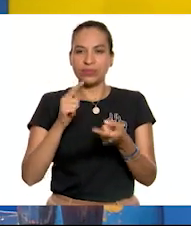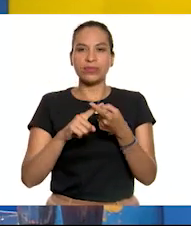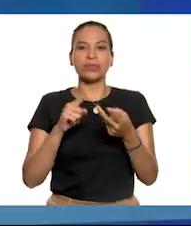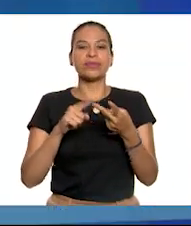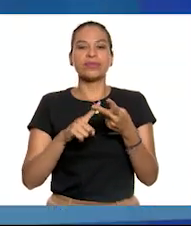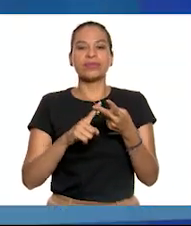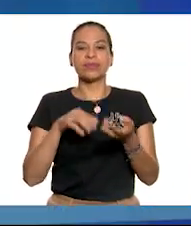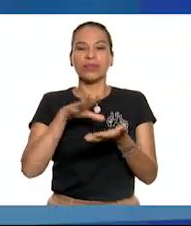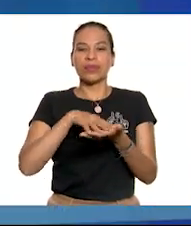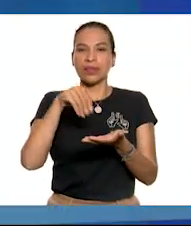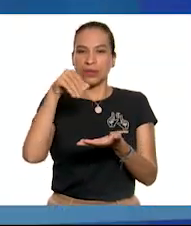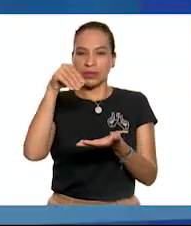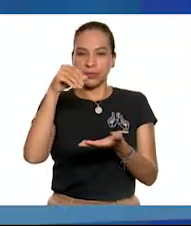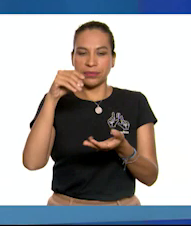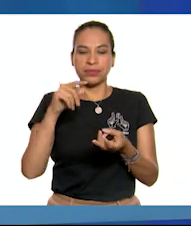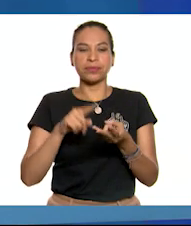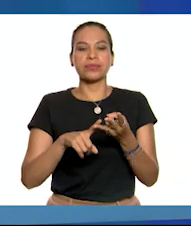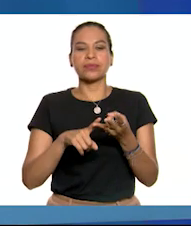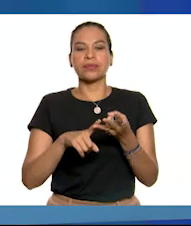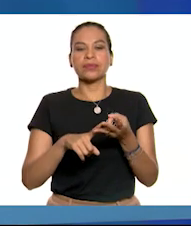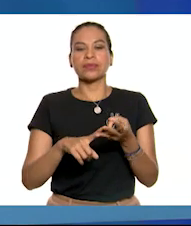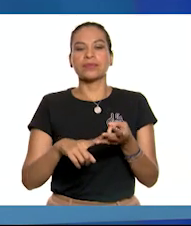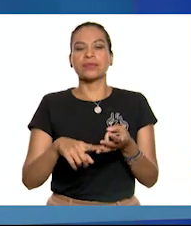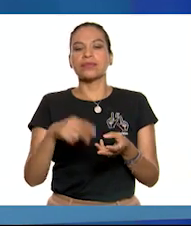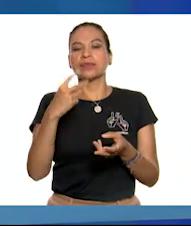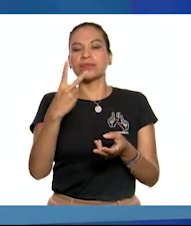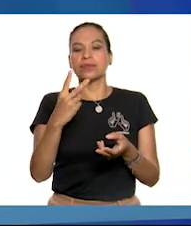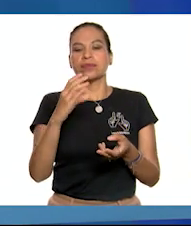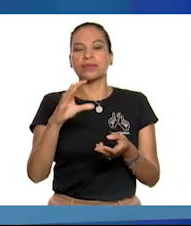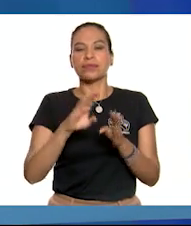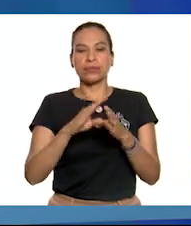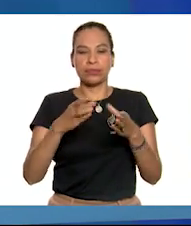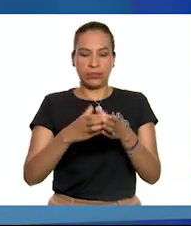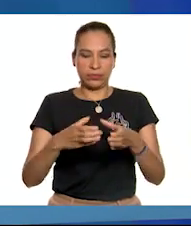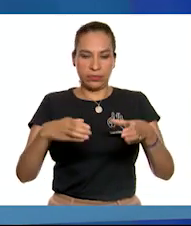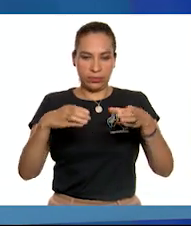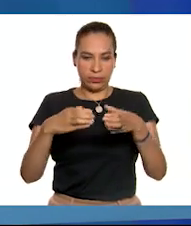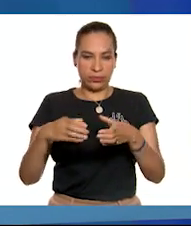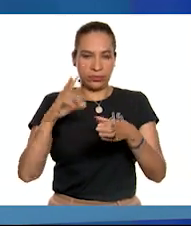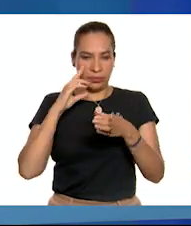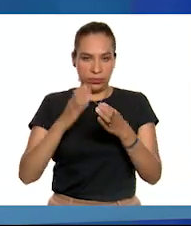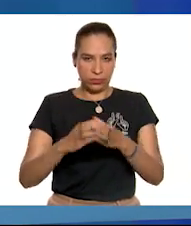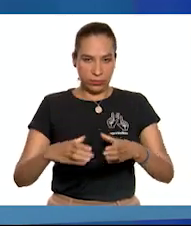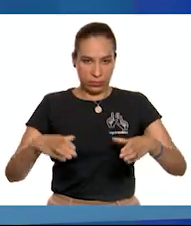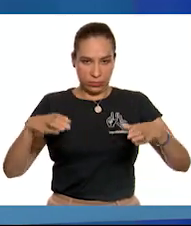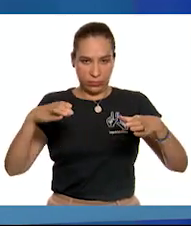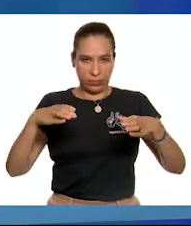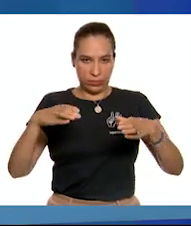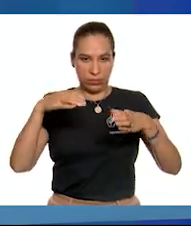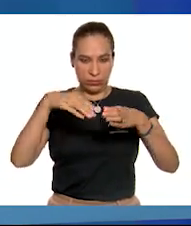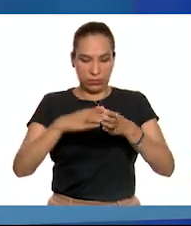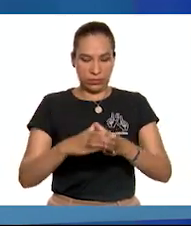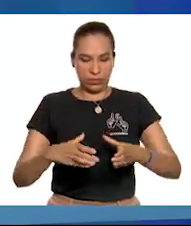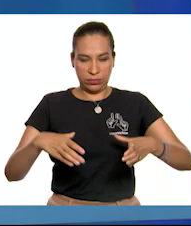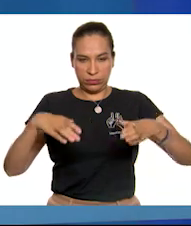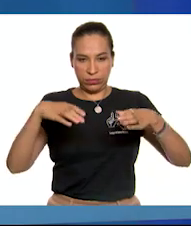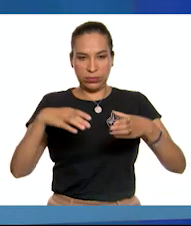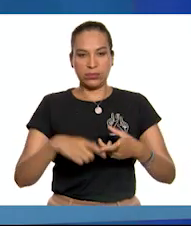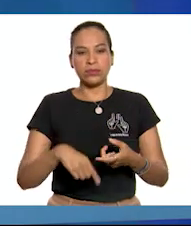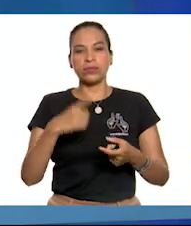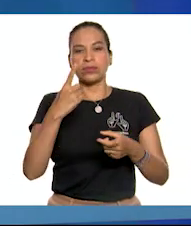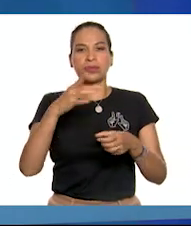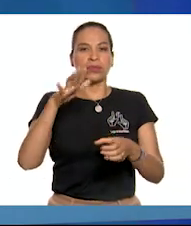a necesitar harina. Harina. Vamos a necesitar 2 recipientes, aquí los tenemos. Amplios. Amplios, exactamente.